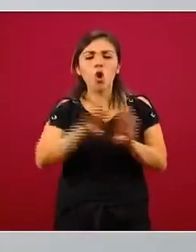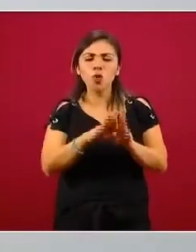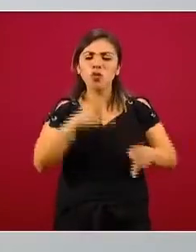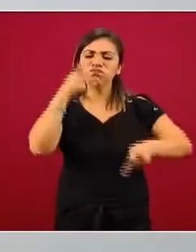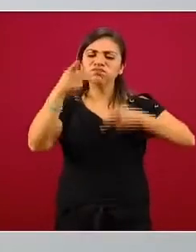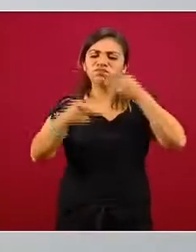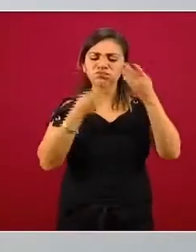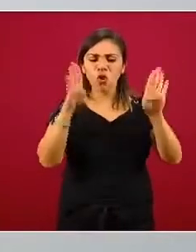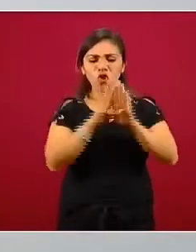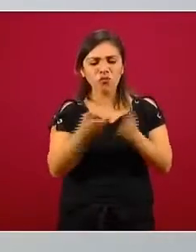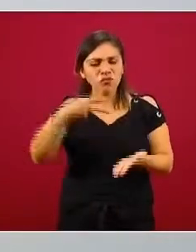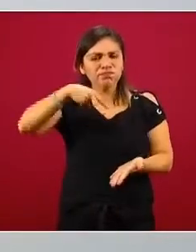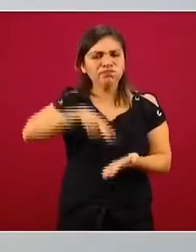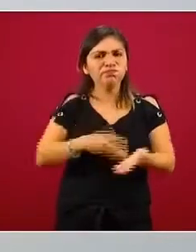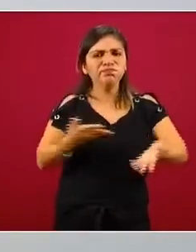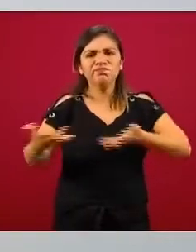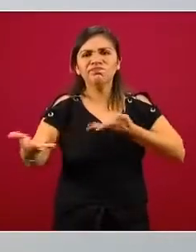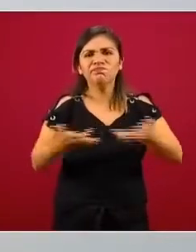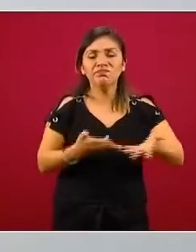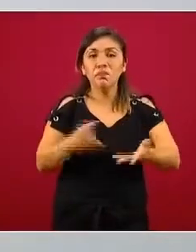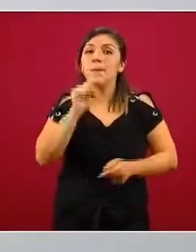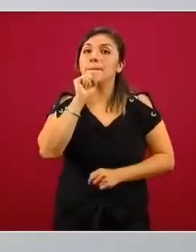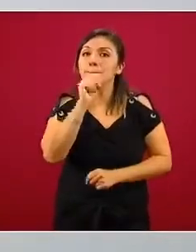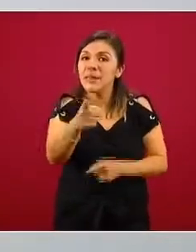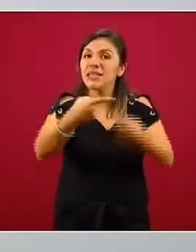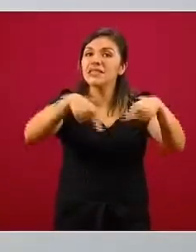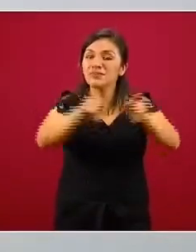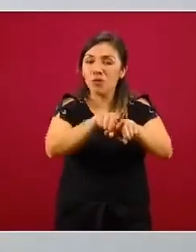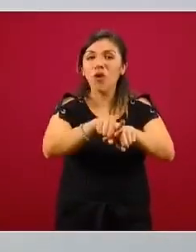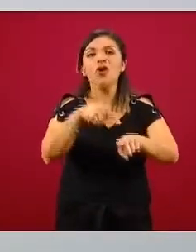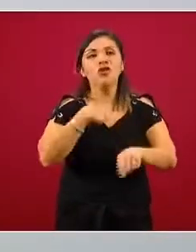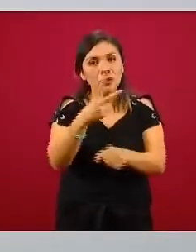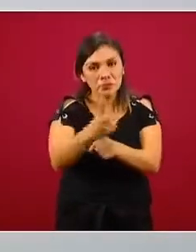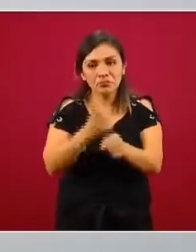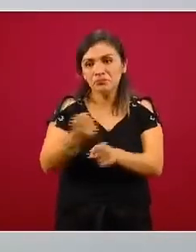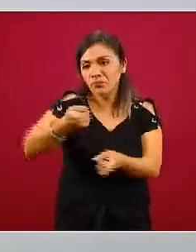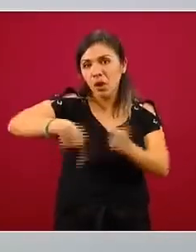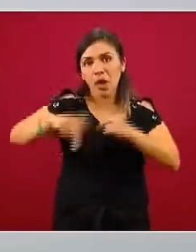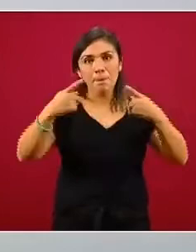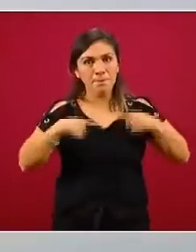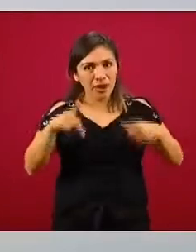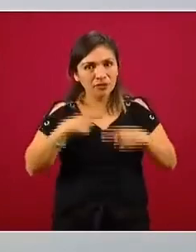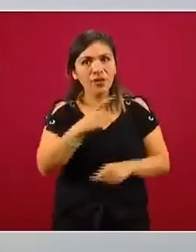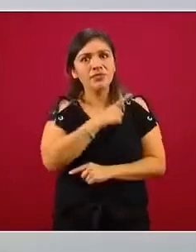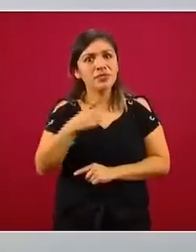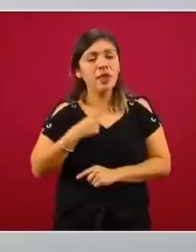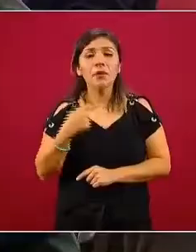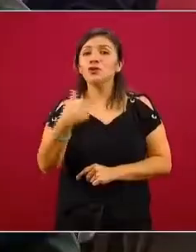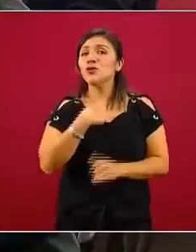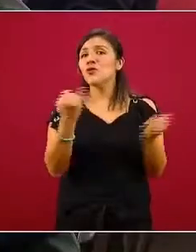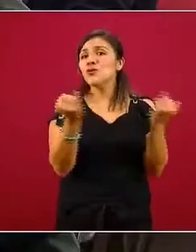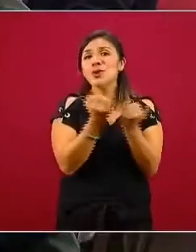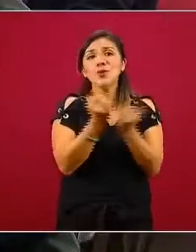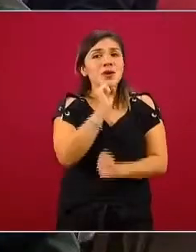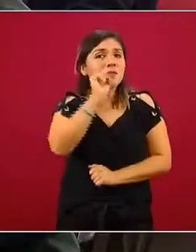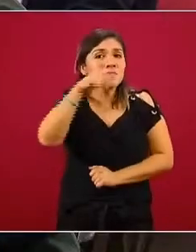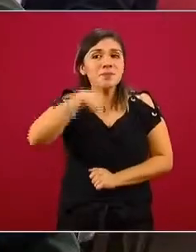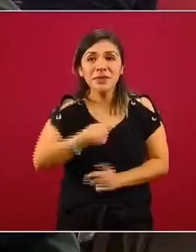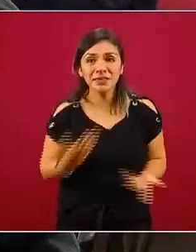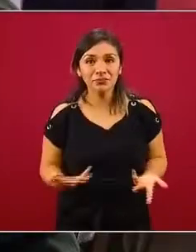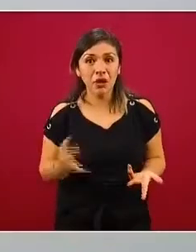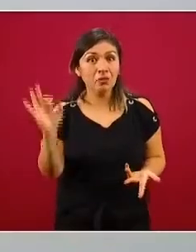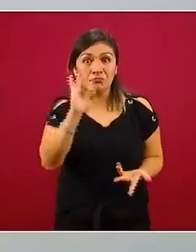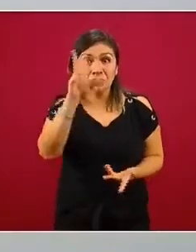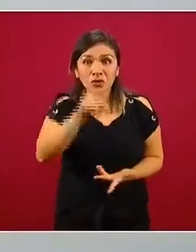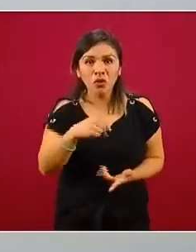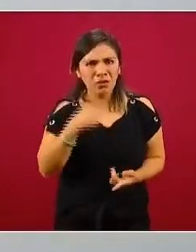actúas? Esos mismos protocolos que le estamos invitando a la población y a los trabajadores, tenemos que hacerlo nosotros, si no, no